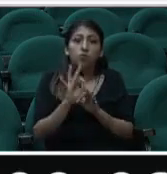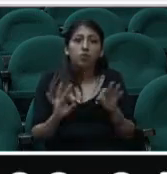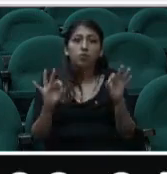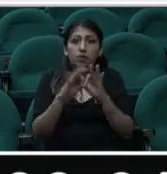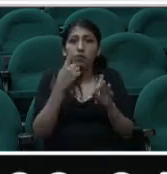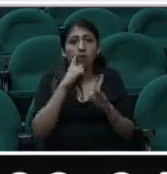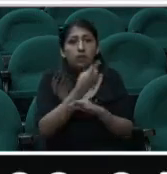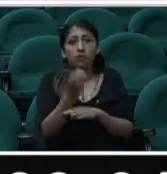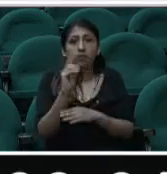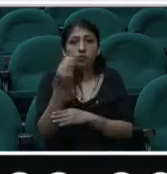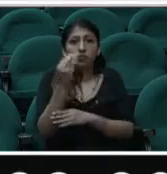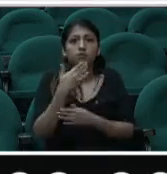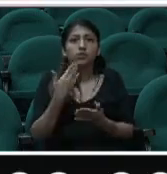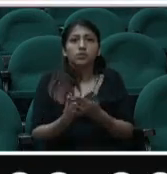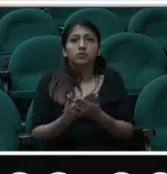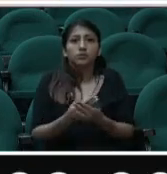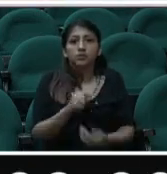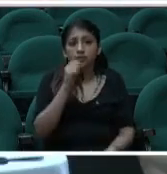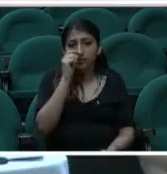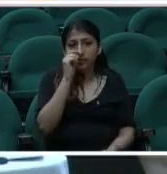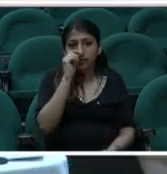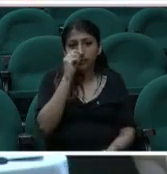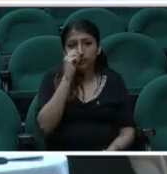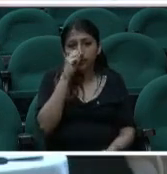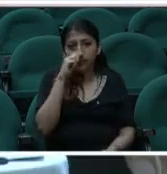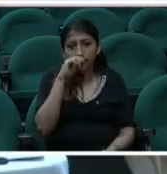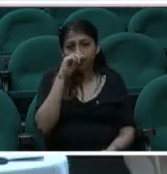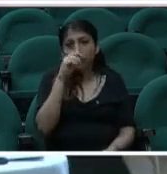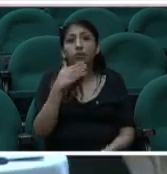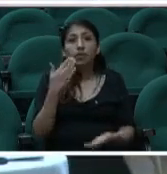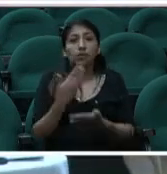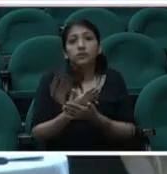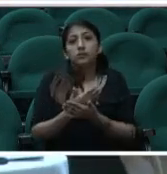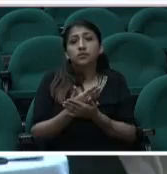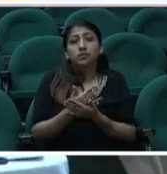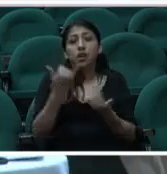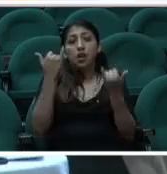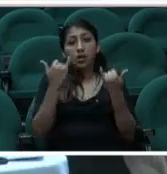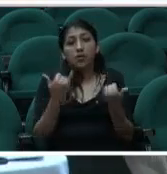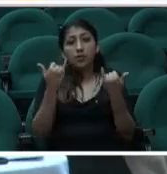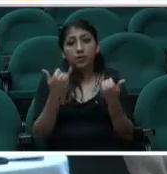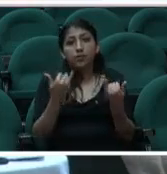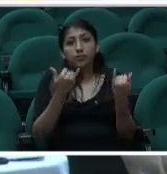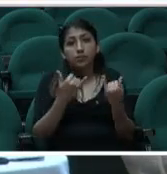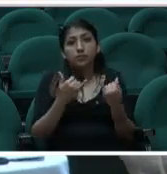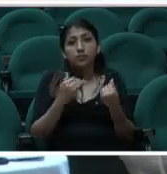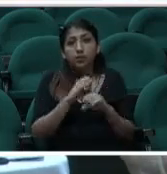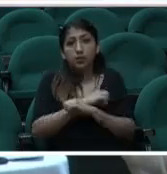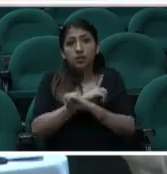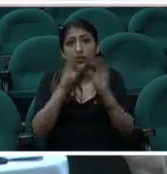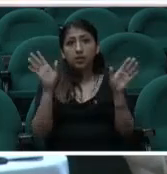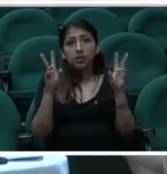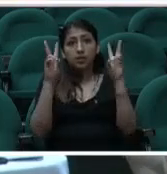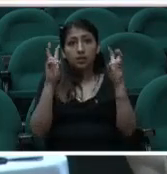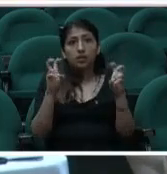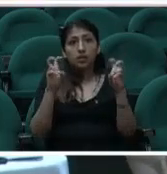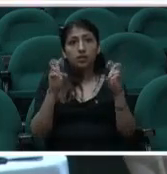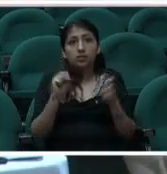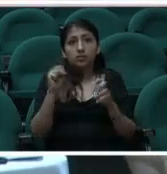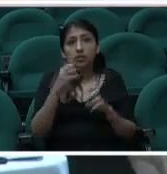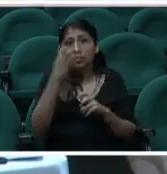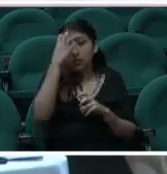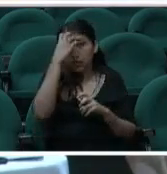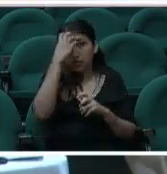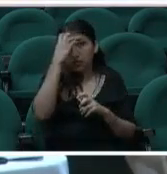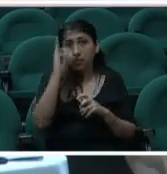fundamental para todos los jóvenes muchas gracias gracias al candidato vamos a en este punto aclarar el tema así es la